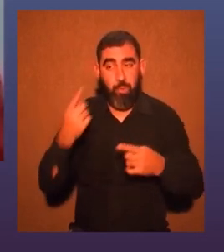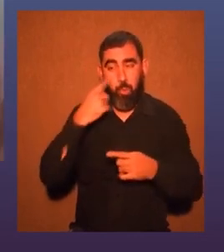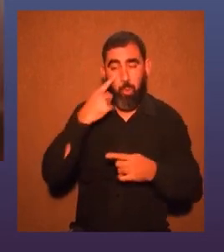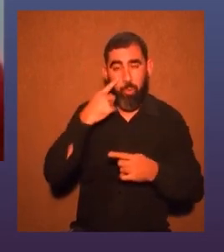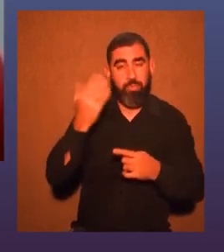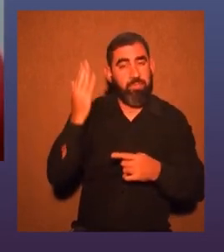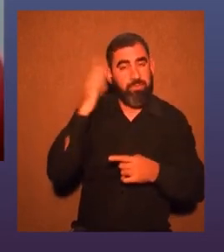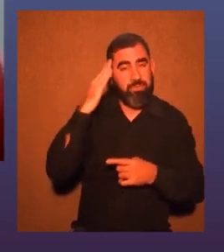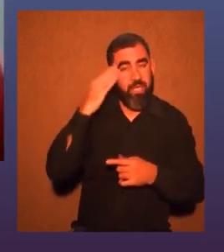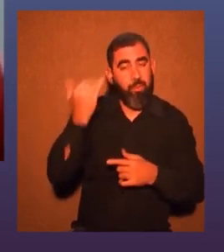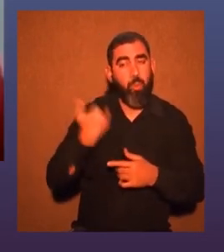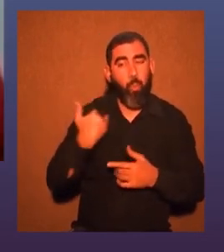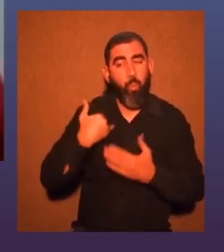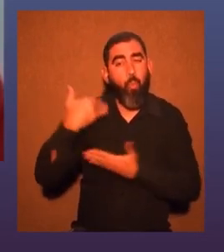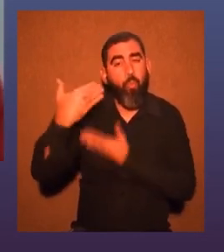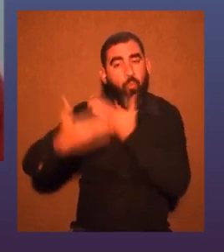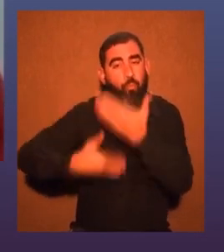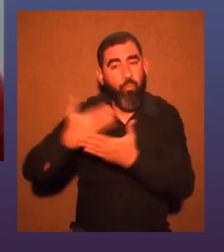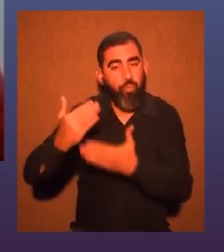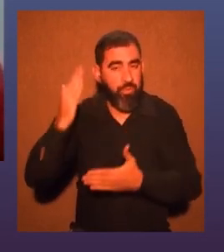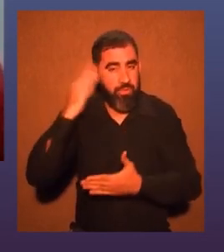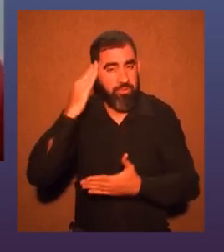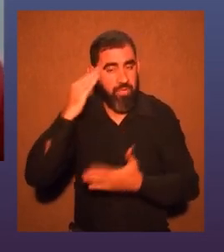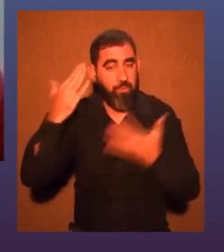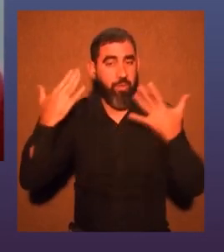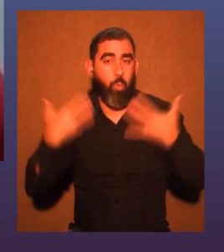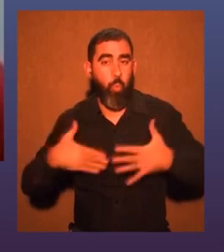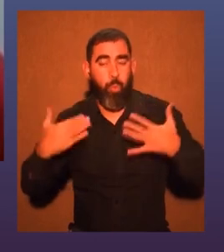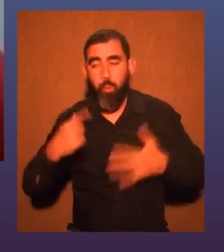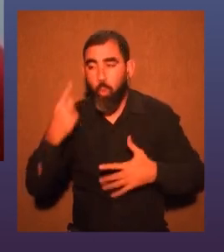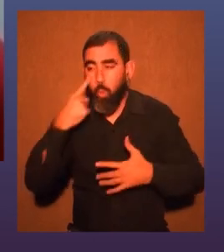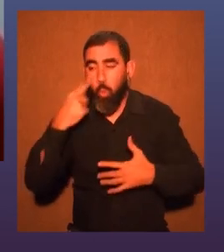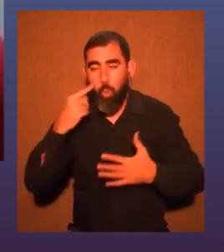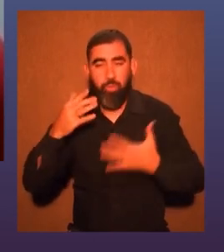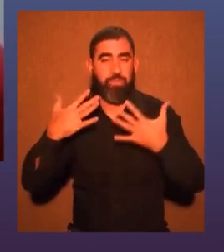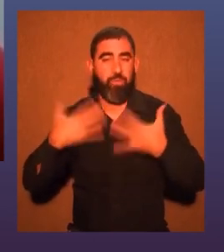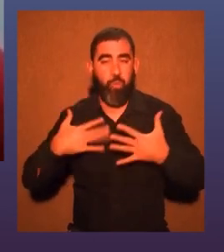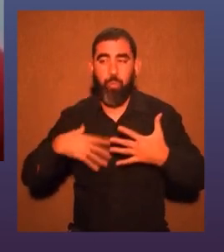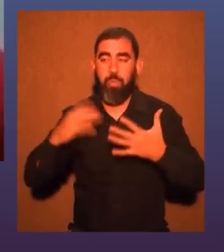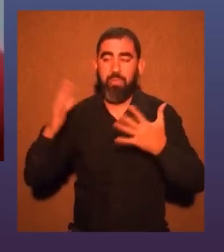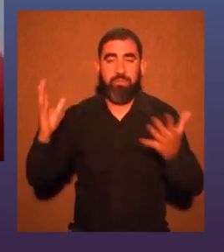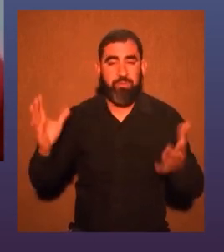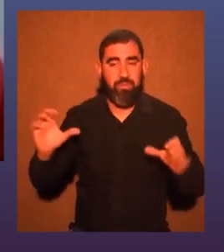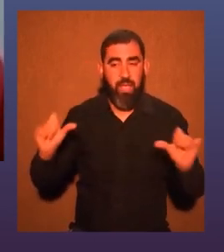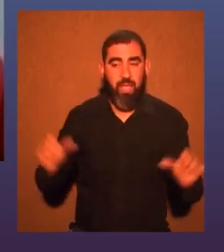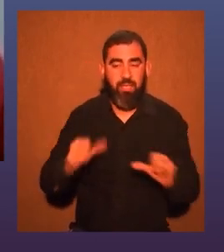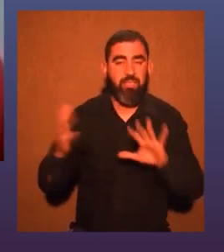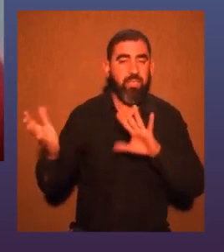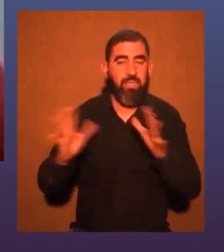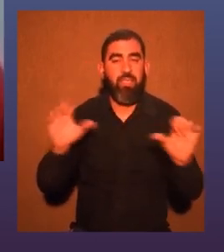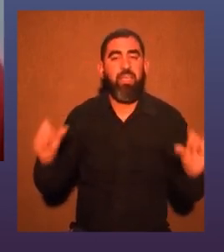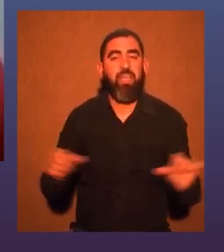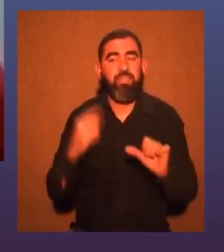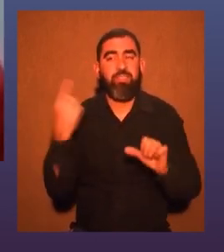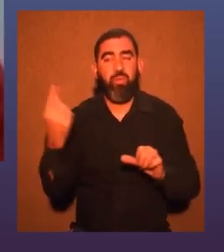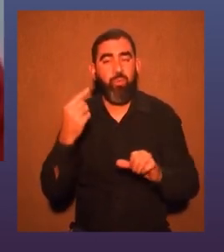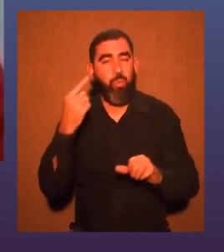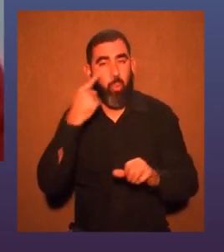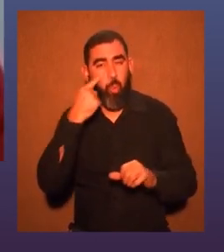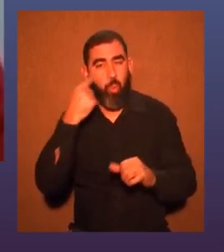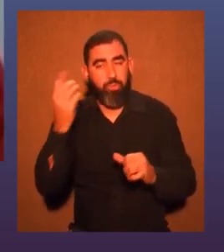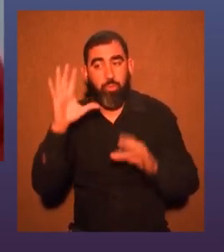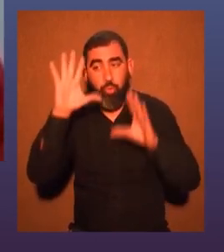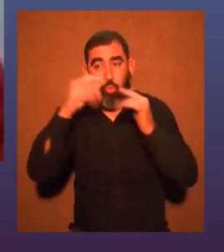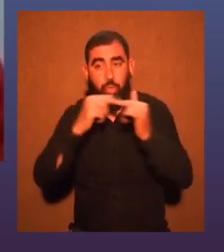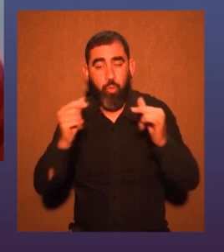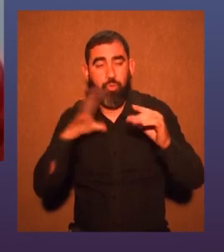sabés cómo va a funcionar en ese cuerpo, porque los conocés y sabés cómo actúan, cómo se mueven. Uh-huh. Entonces son todos esos insumos los que